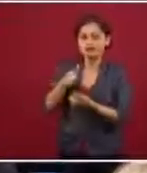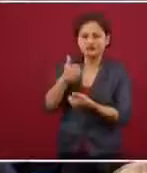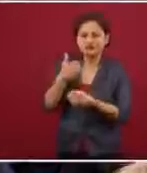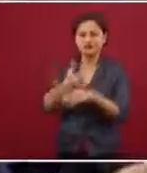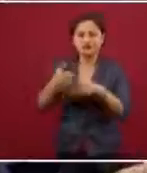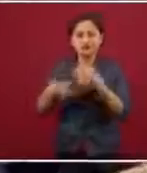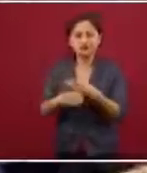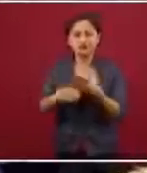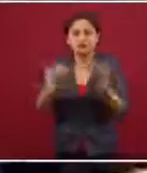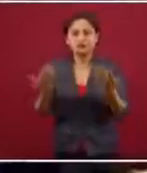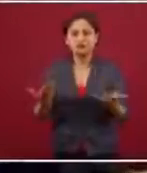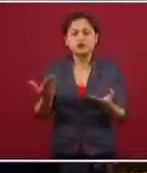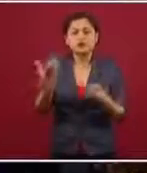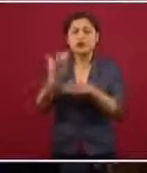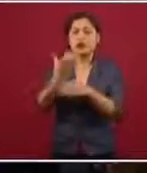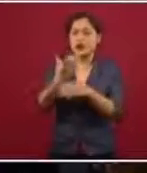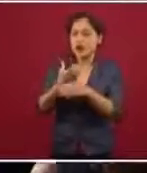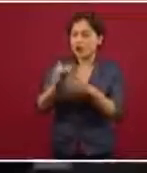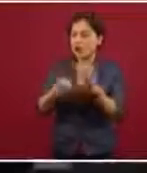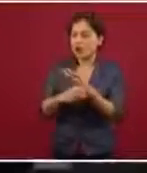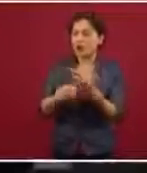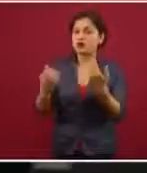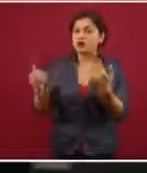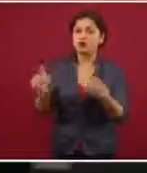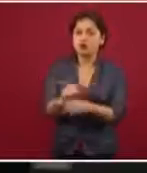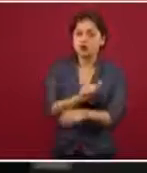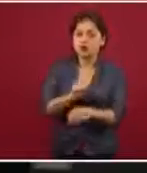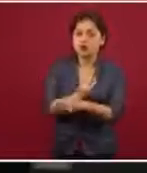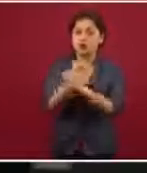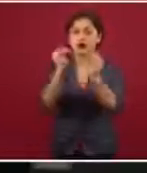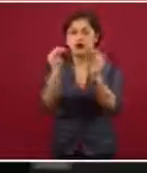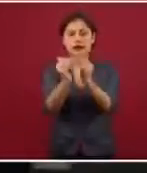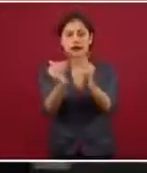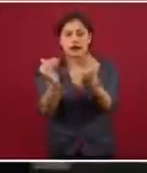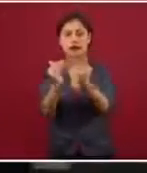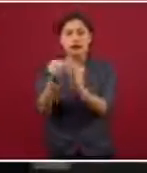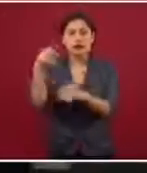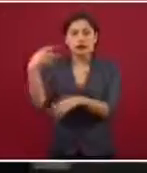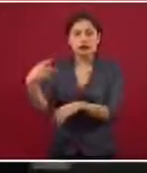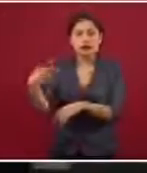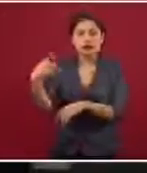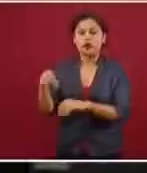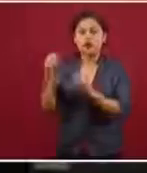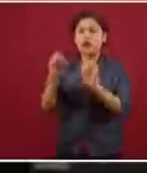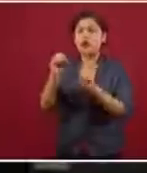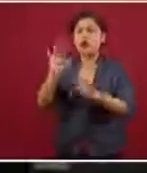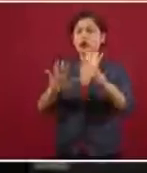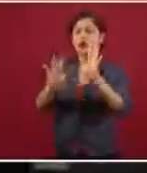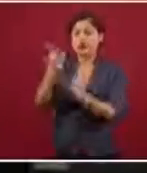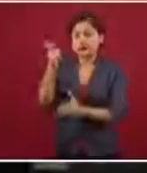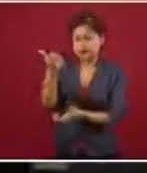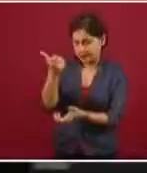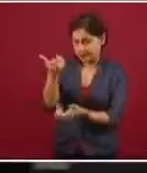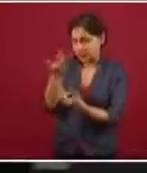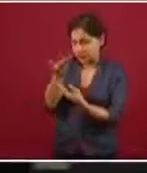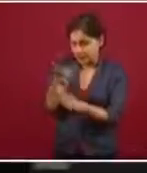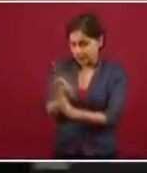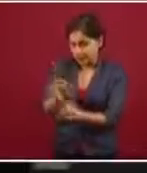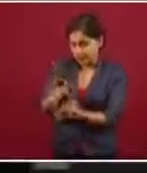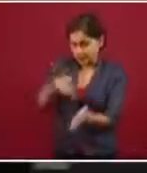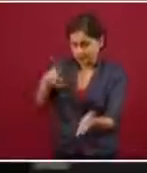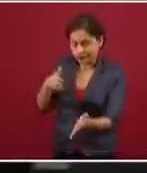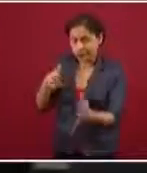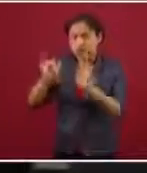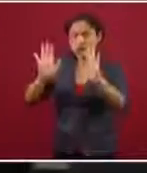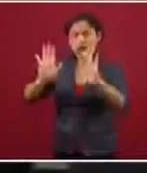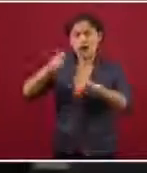tema de inmuebles, tema de propiedades o, en este caso, de dinero. ¿Hay algún reporte que usted